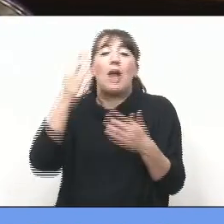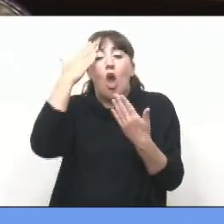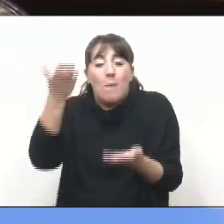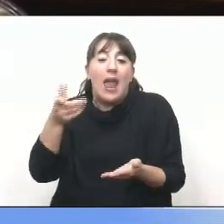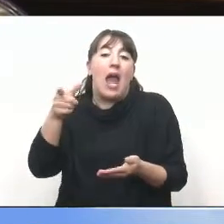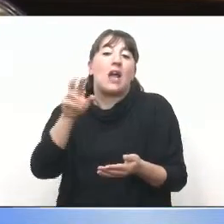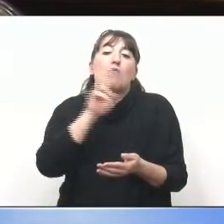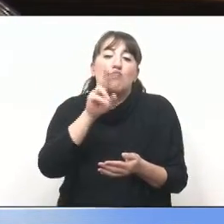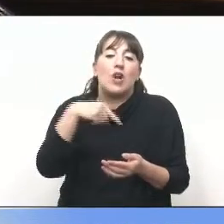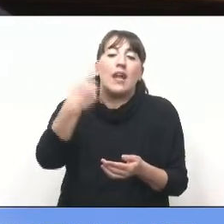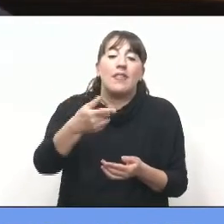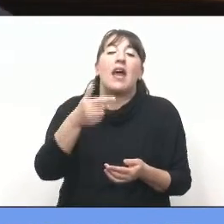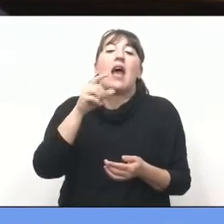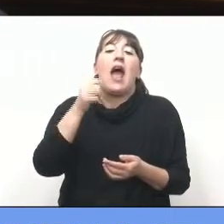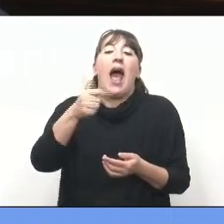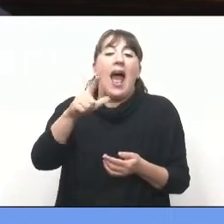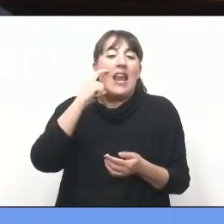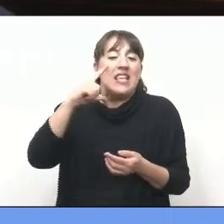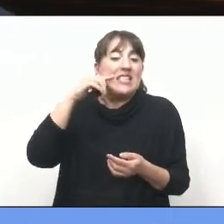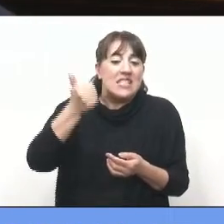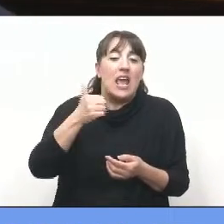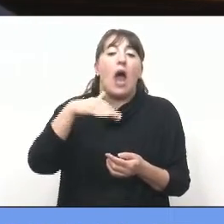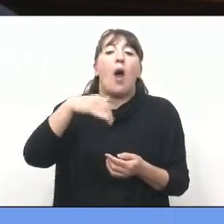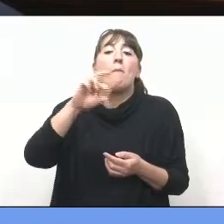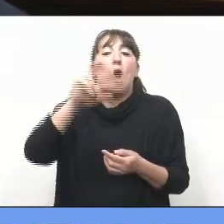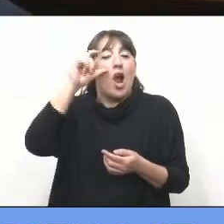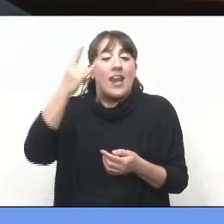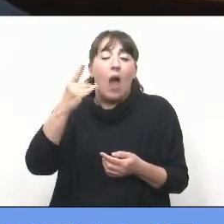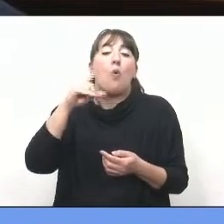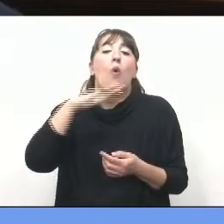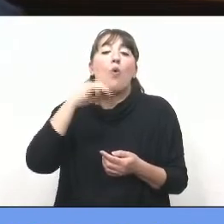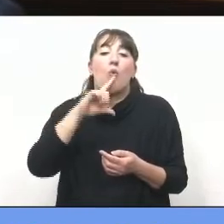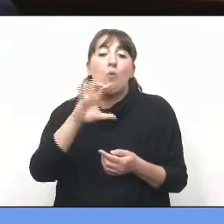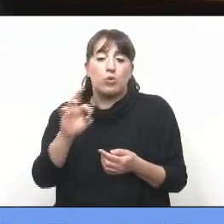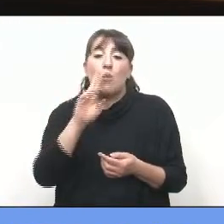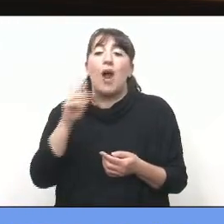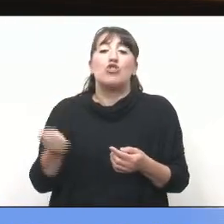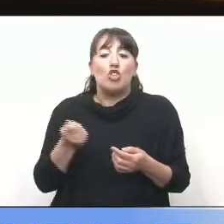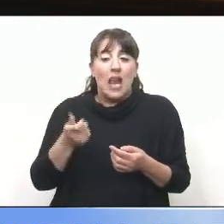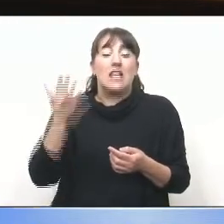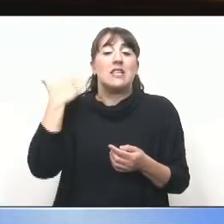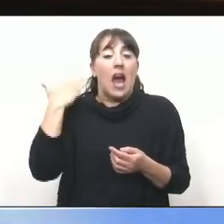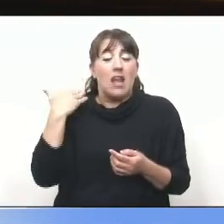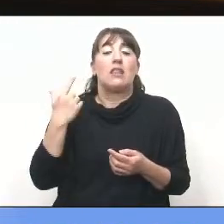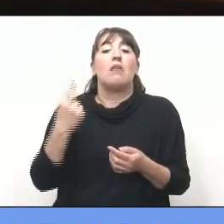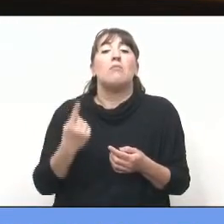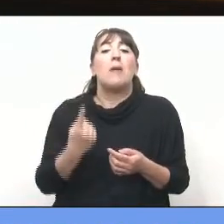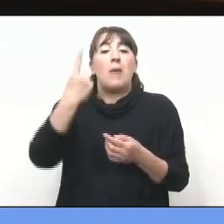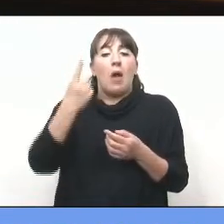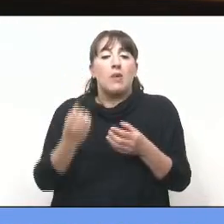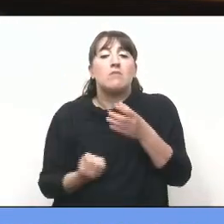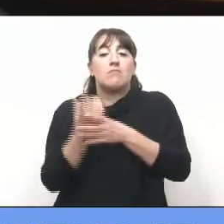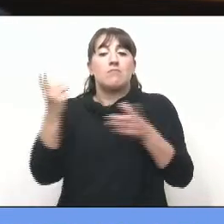otra mujer alicia moreau de justo socialista que en 1907 impulsó por primera vez un comité de pro